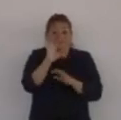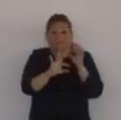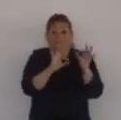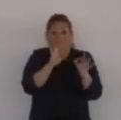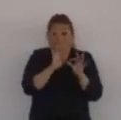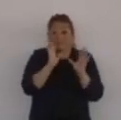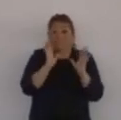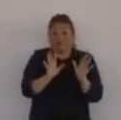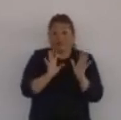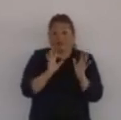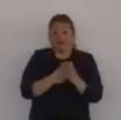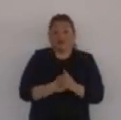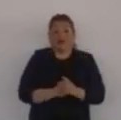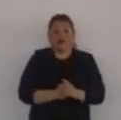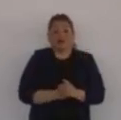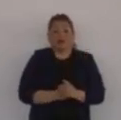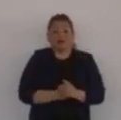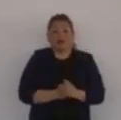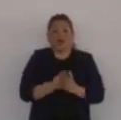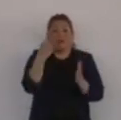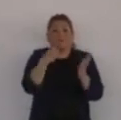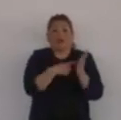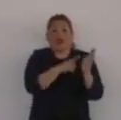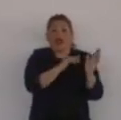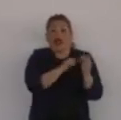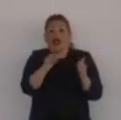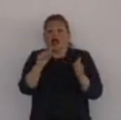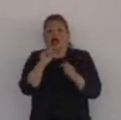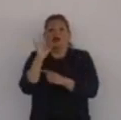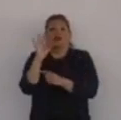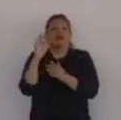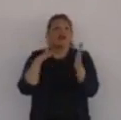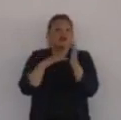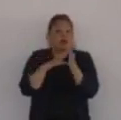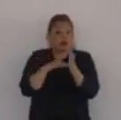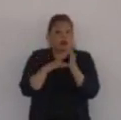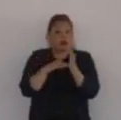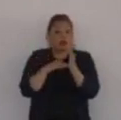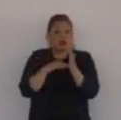está triplicando, de 1.000 a 3.000 pesos en el